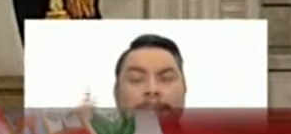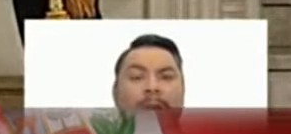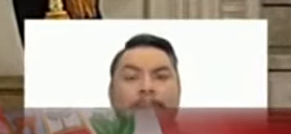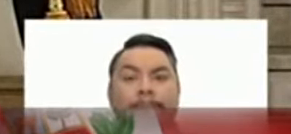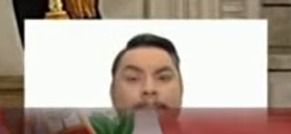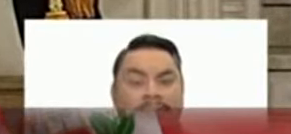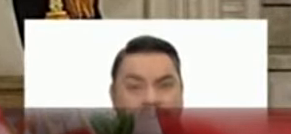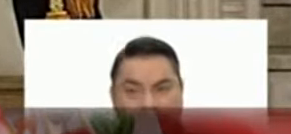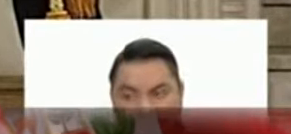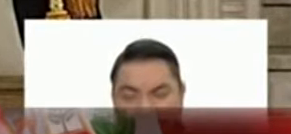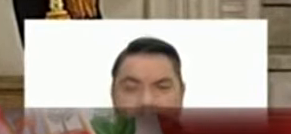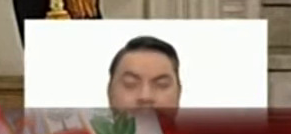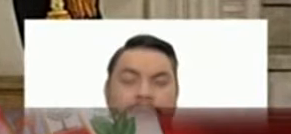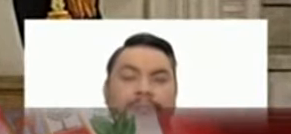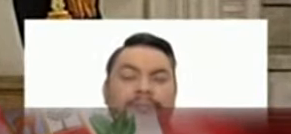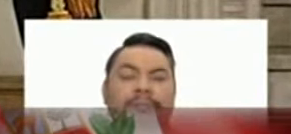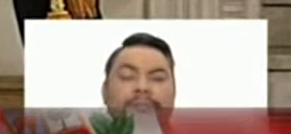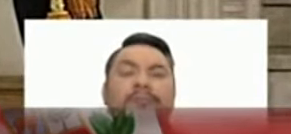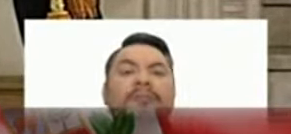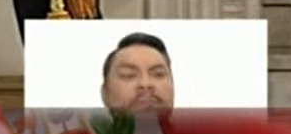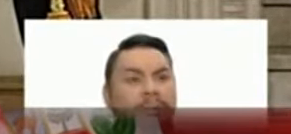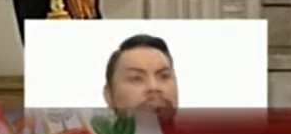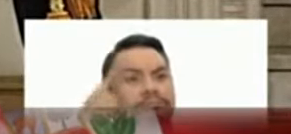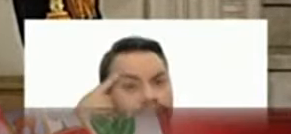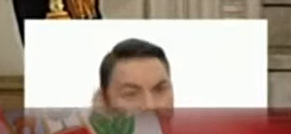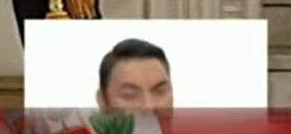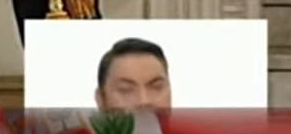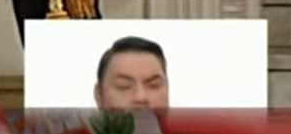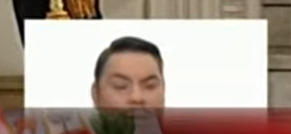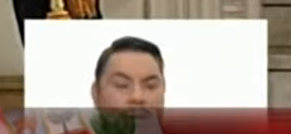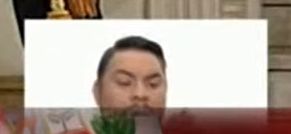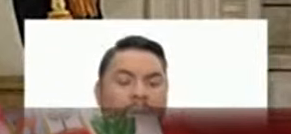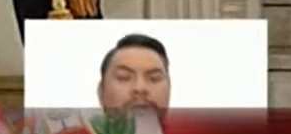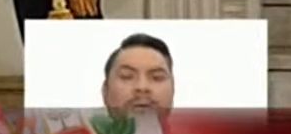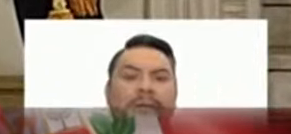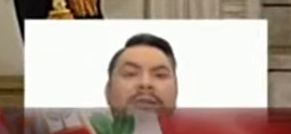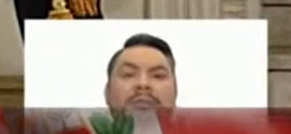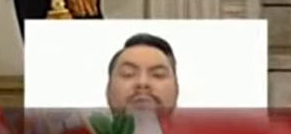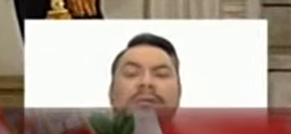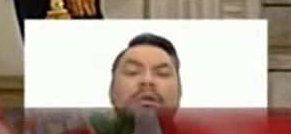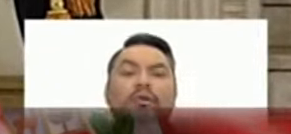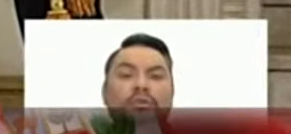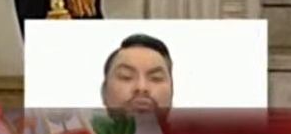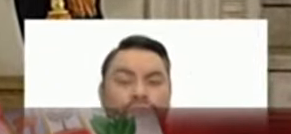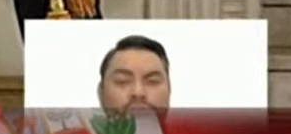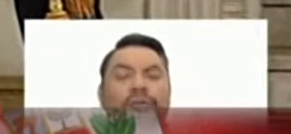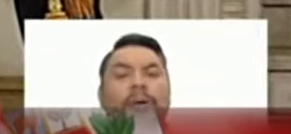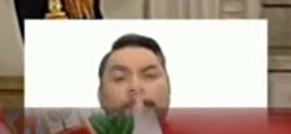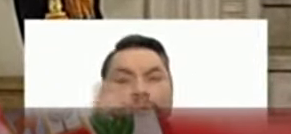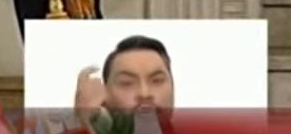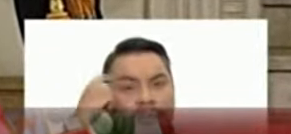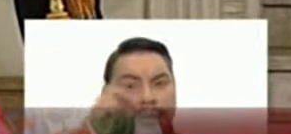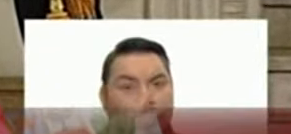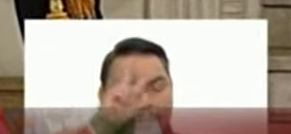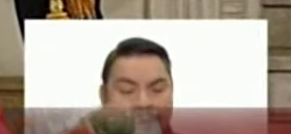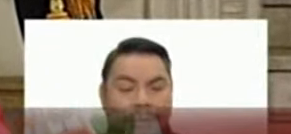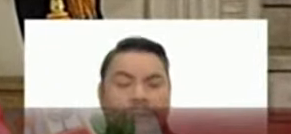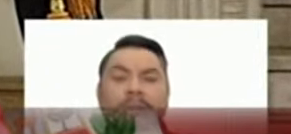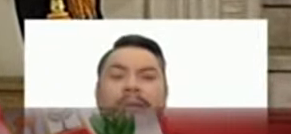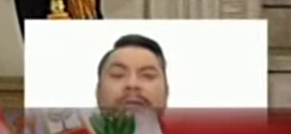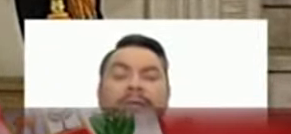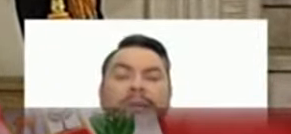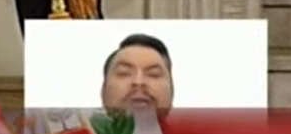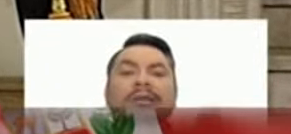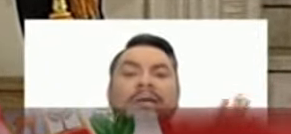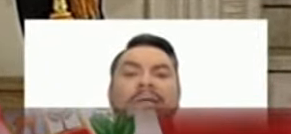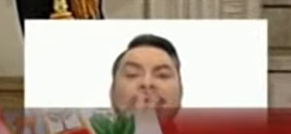Consejo de Ministros, de conformidad con el artículo 122 de la Constitución Política del Perú, el artículo